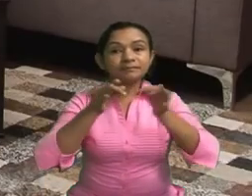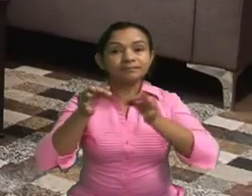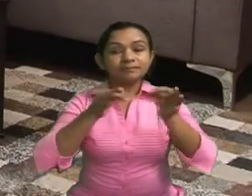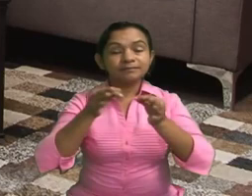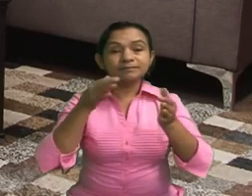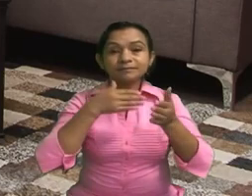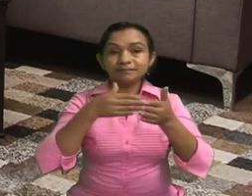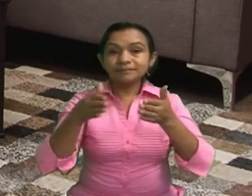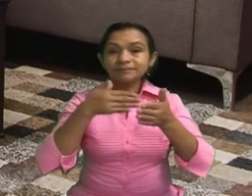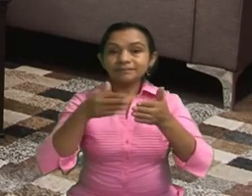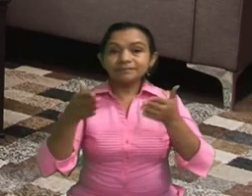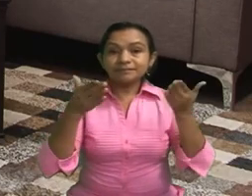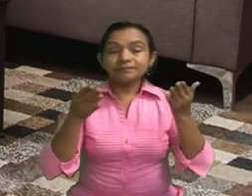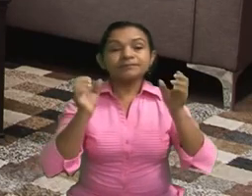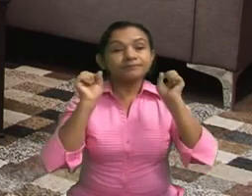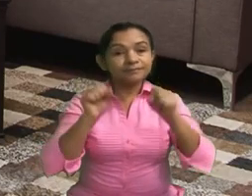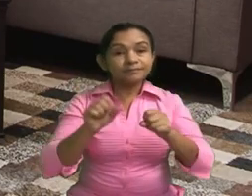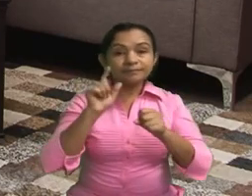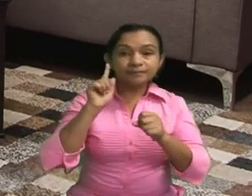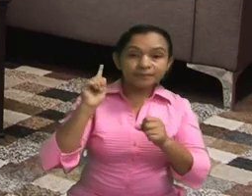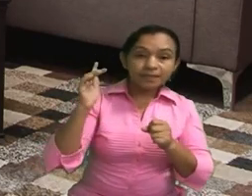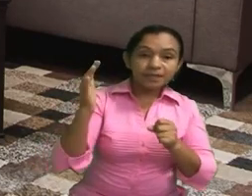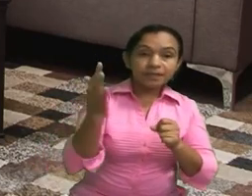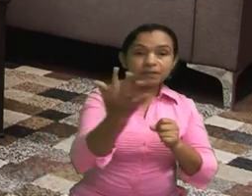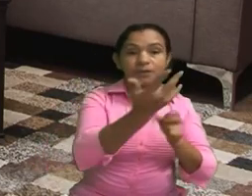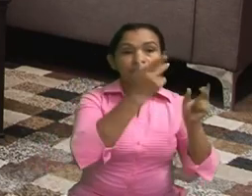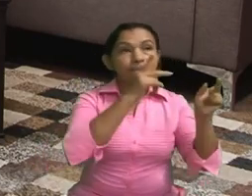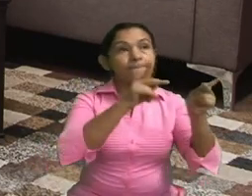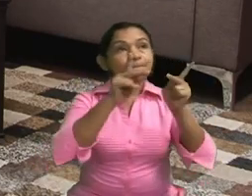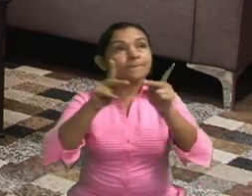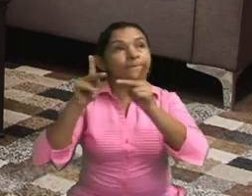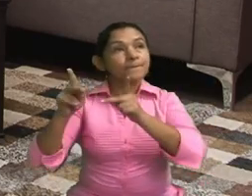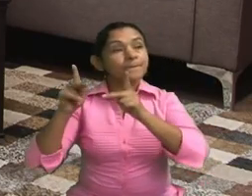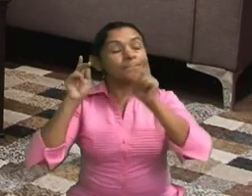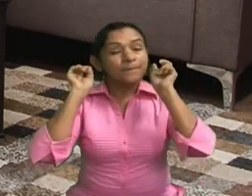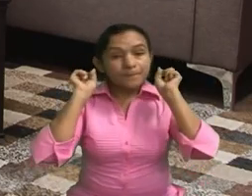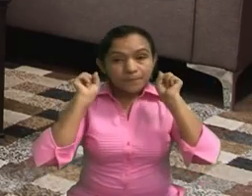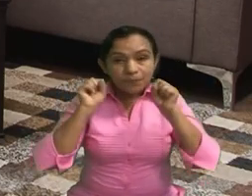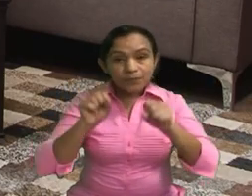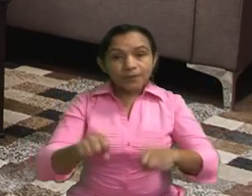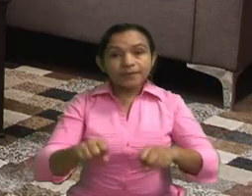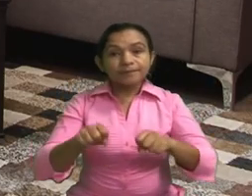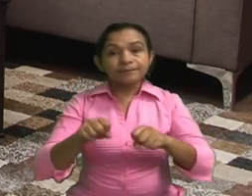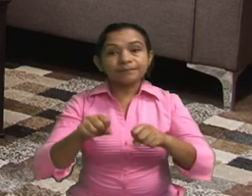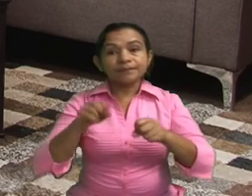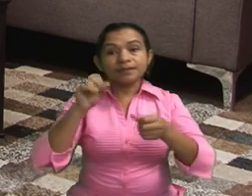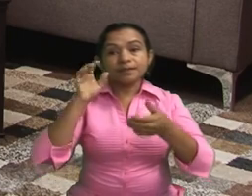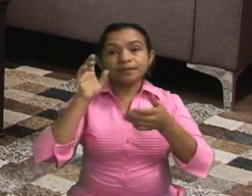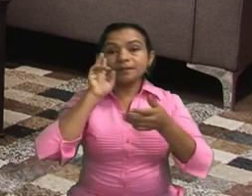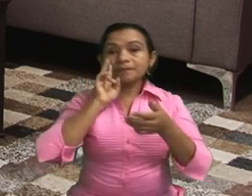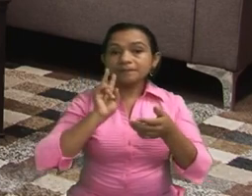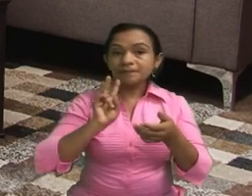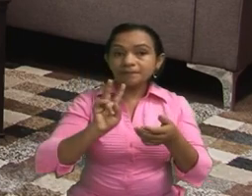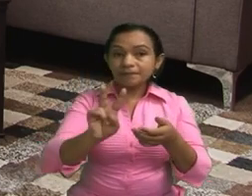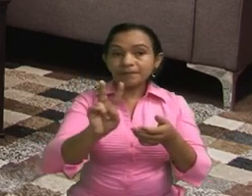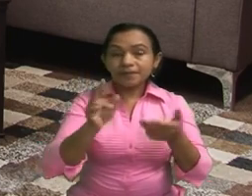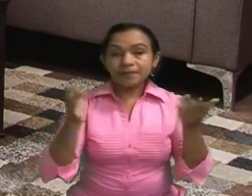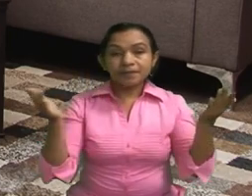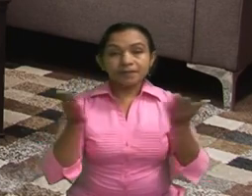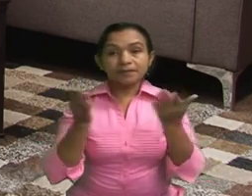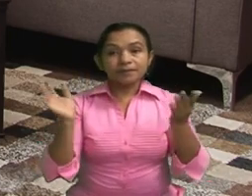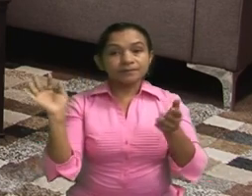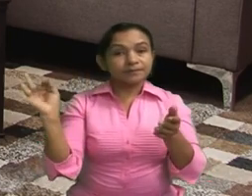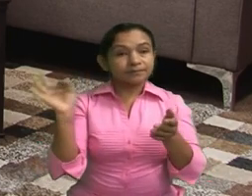tan sencilla, para que la población también pueda apreciar, ¿verdad?, de